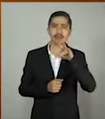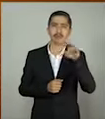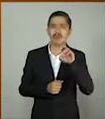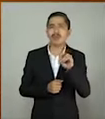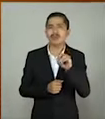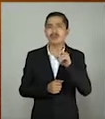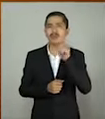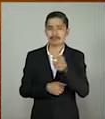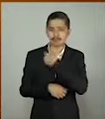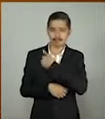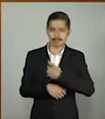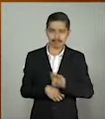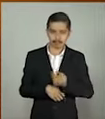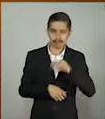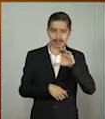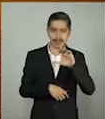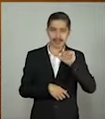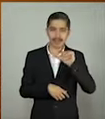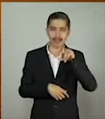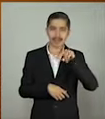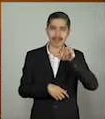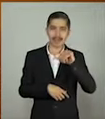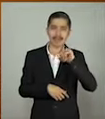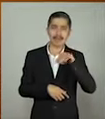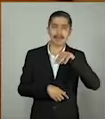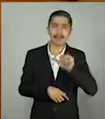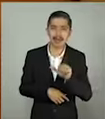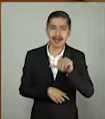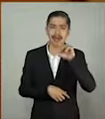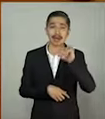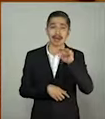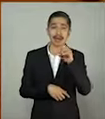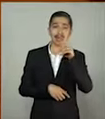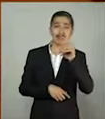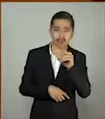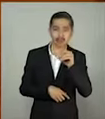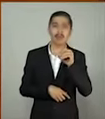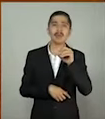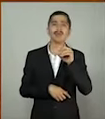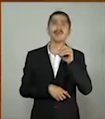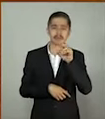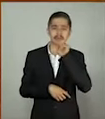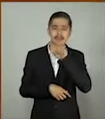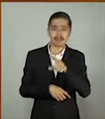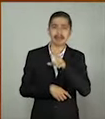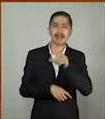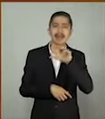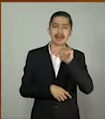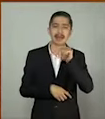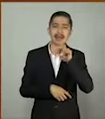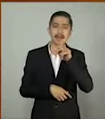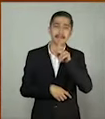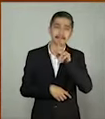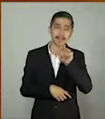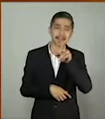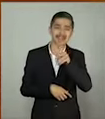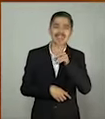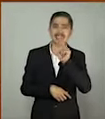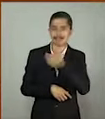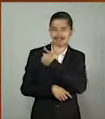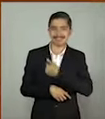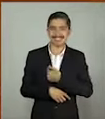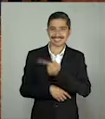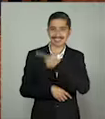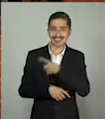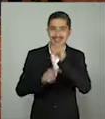Garduño, presidente de la Canaima. Arcadio Méndez Hurtado, presidente de Canapat, es decir,